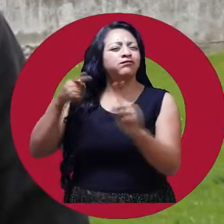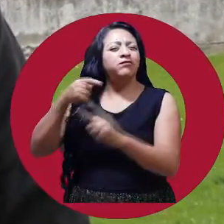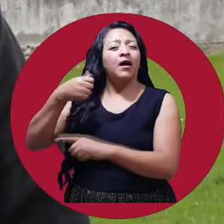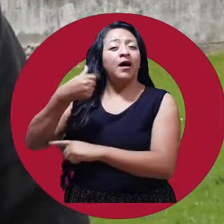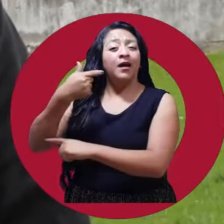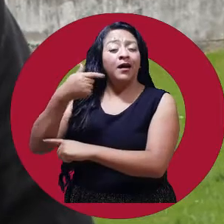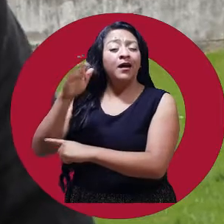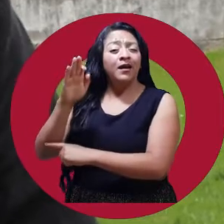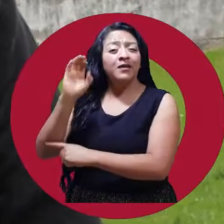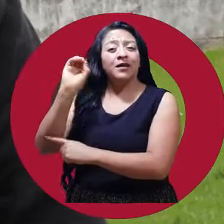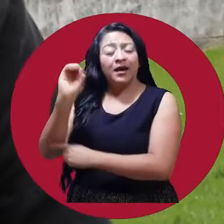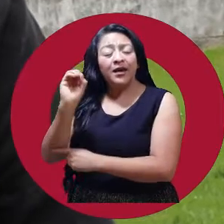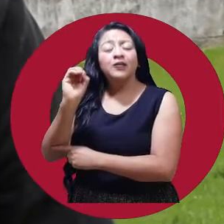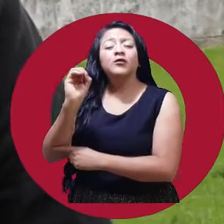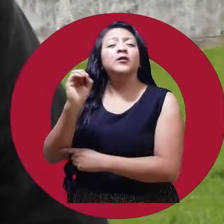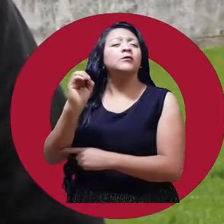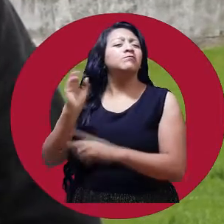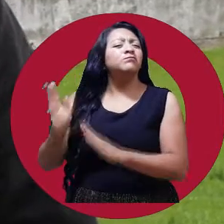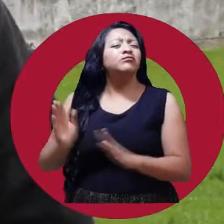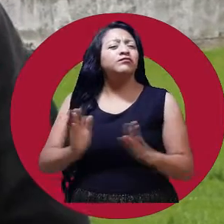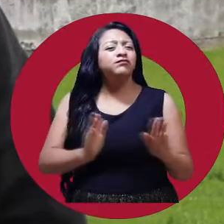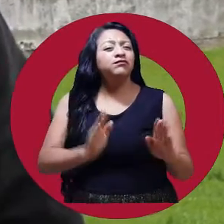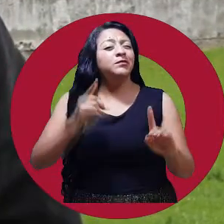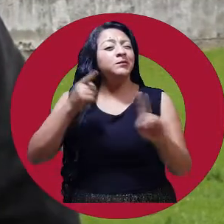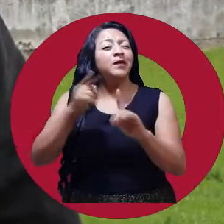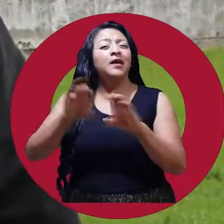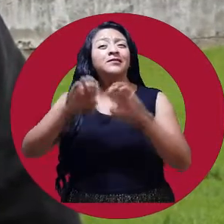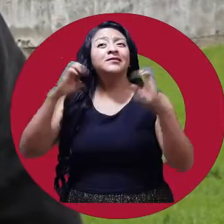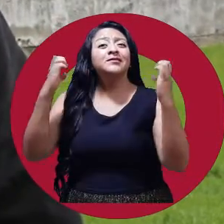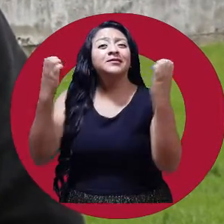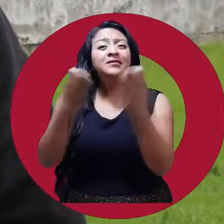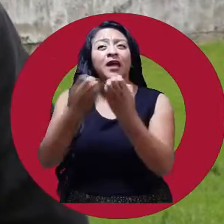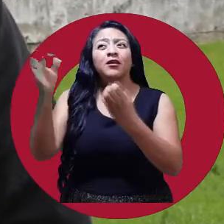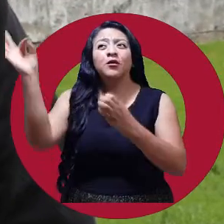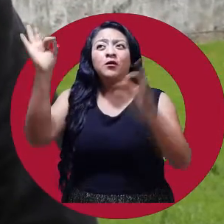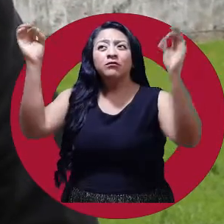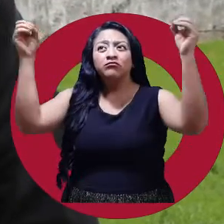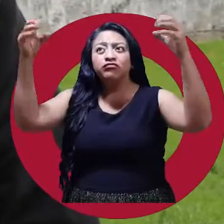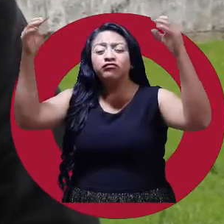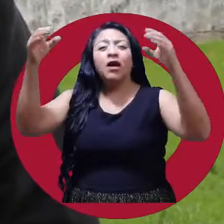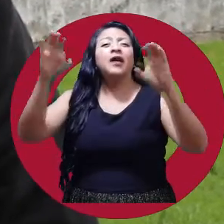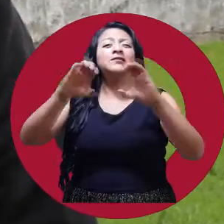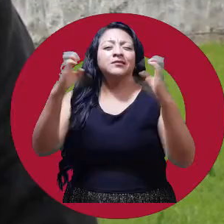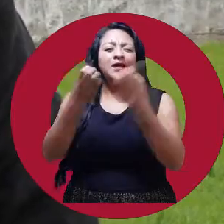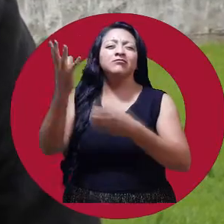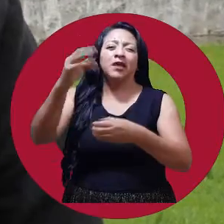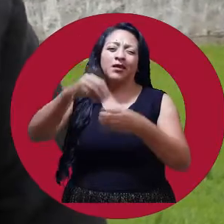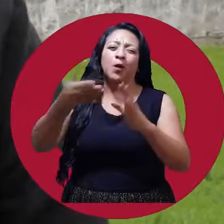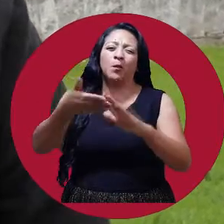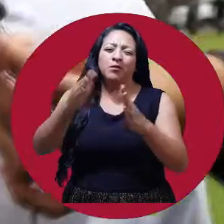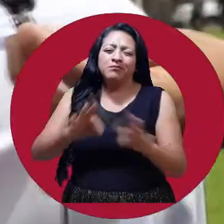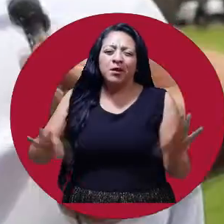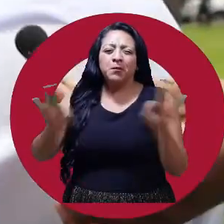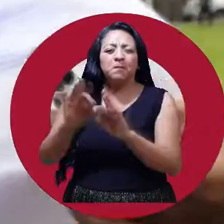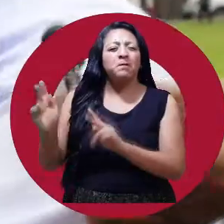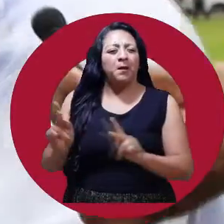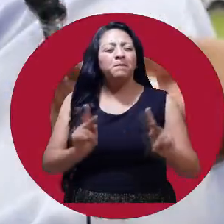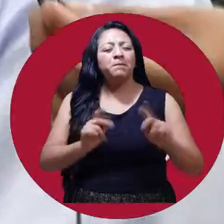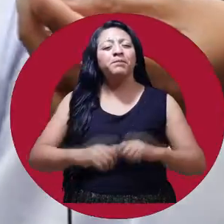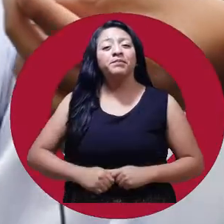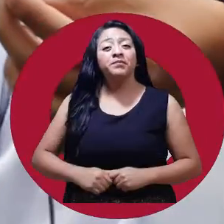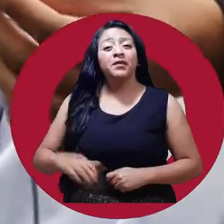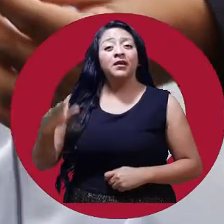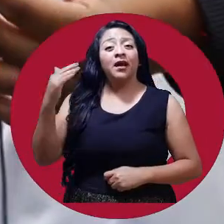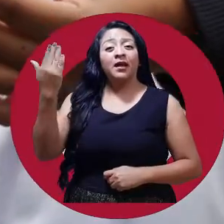la gestión del Agato Paucar Raimi para que se coloque iluminación en el estadio de la comunidad de Agato. Mario Conejo